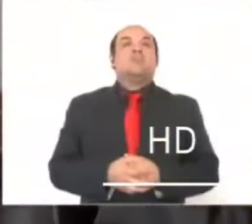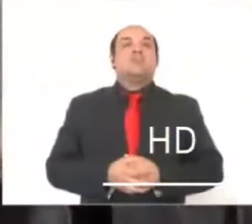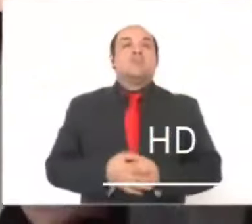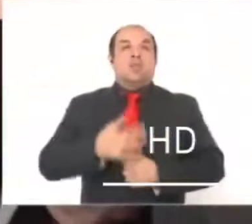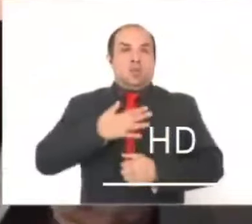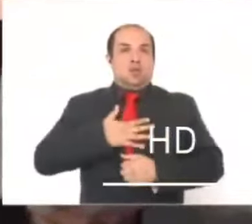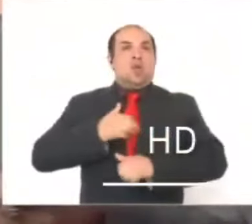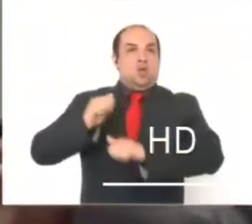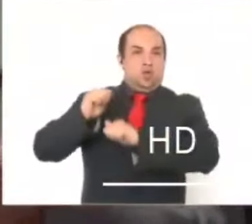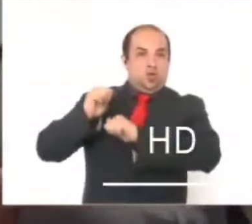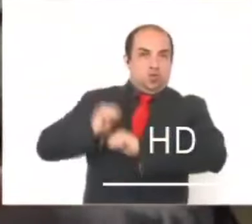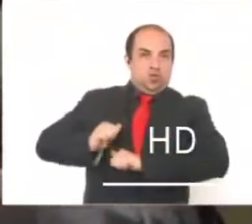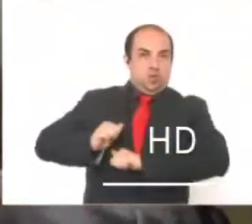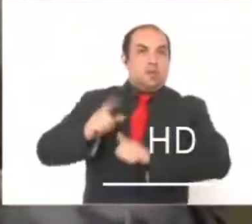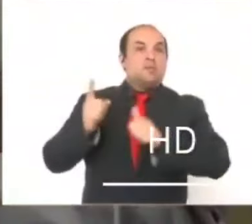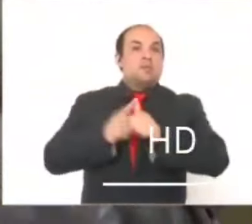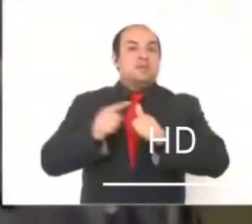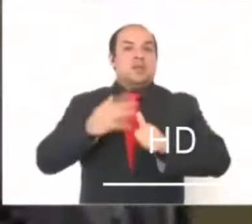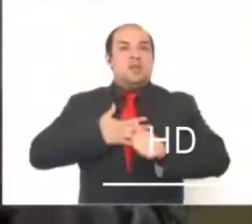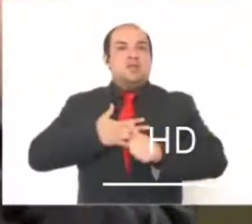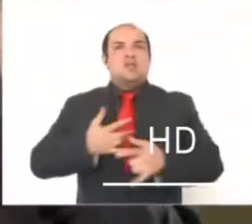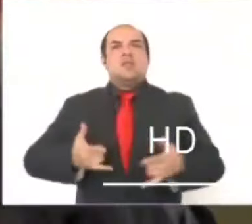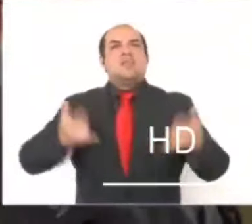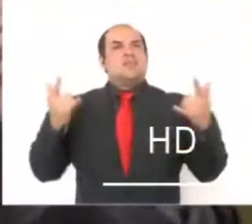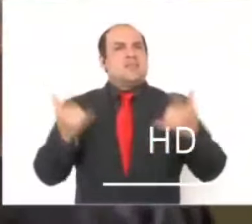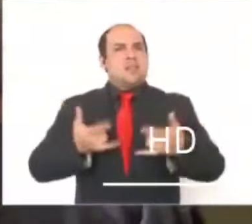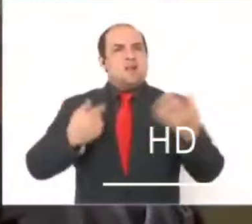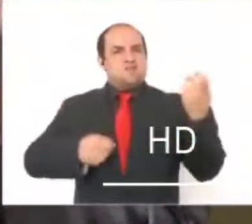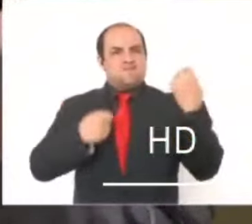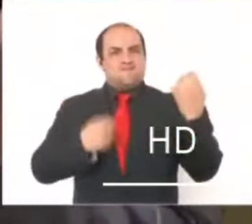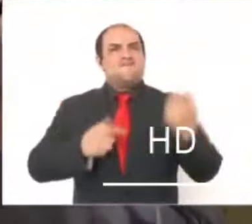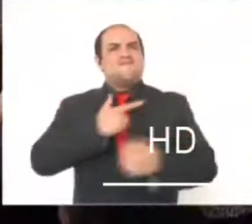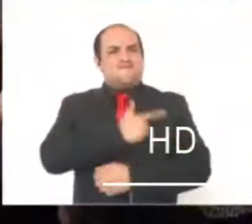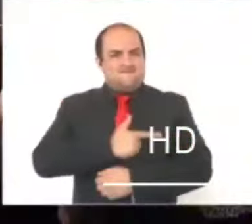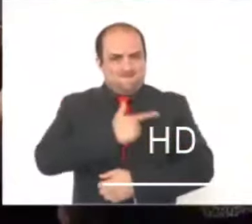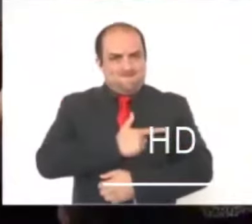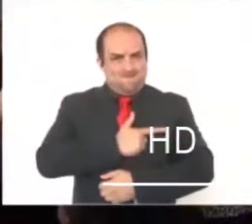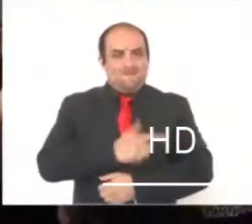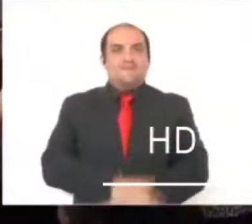soy funcionaria, principalmente soy rockera y metalera.